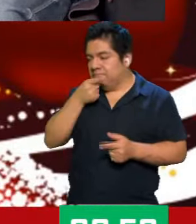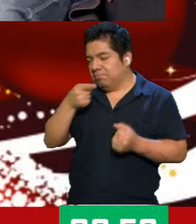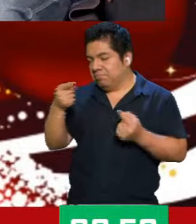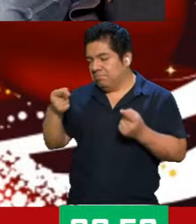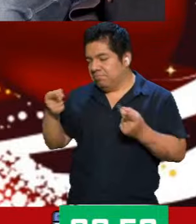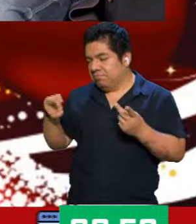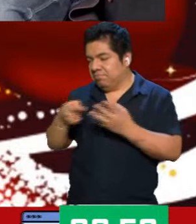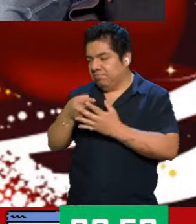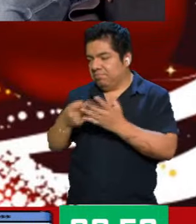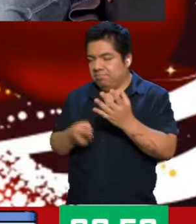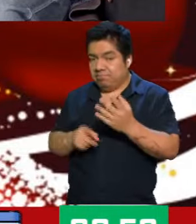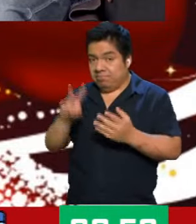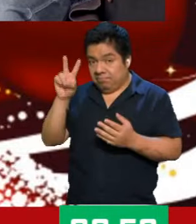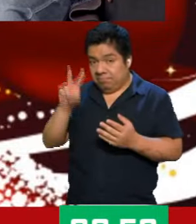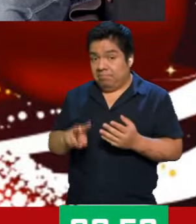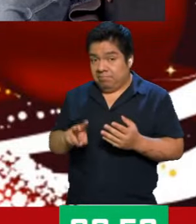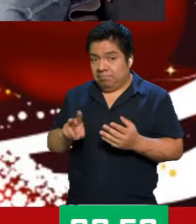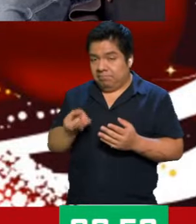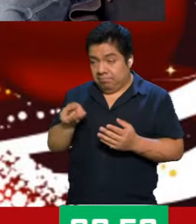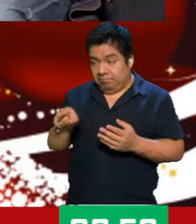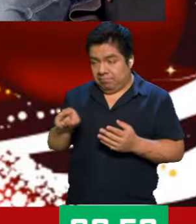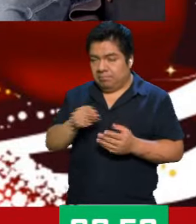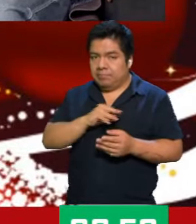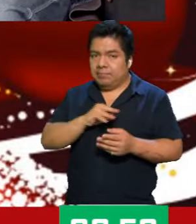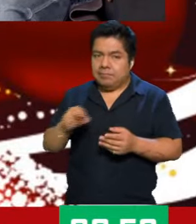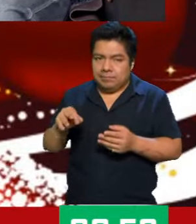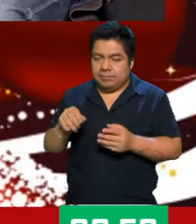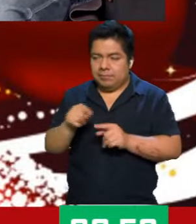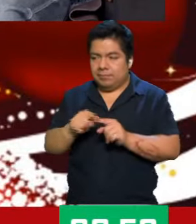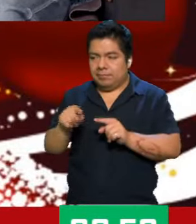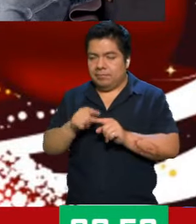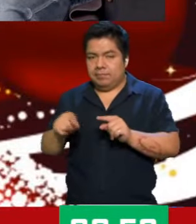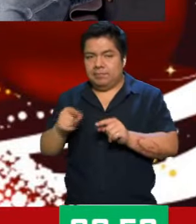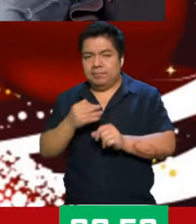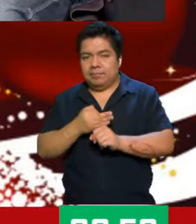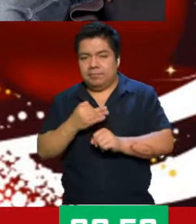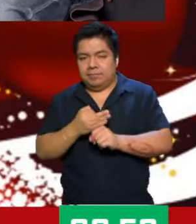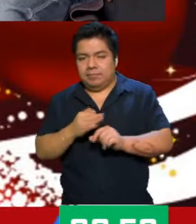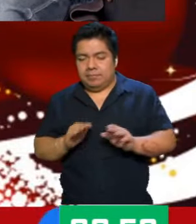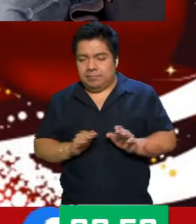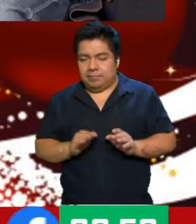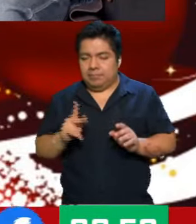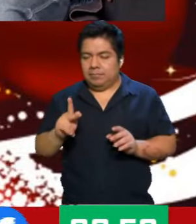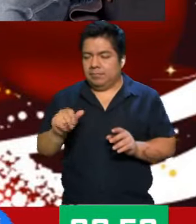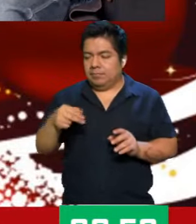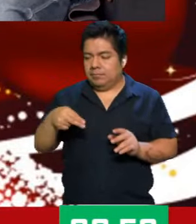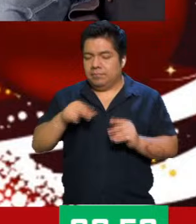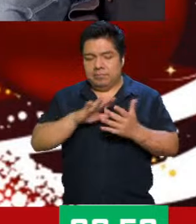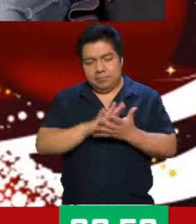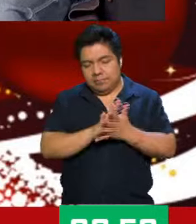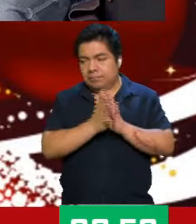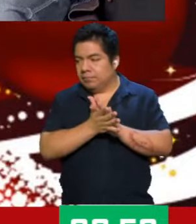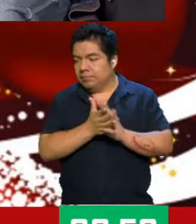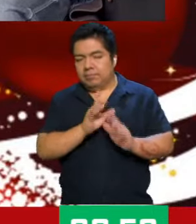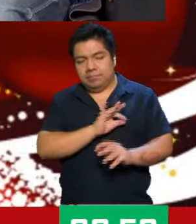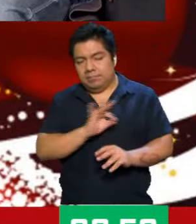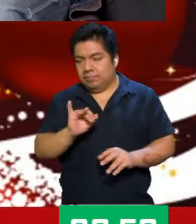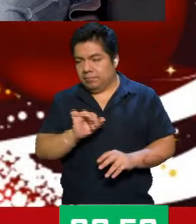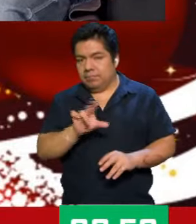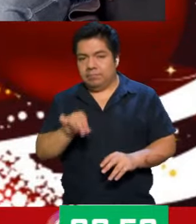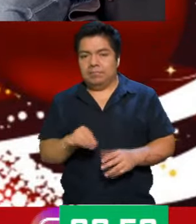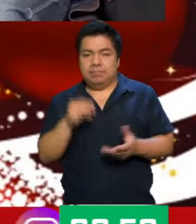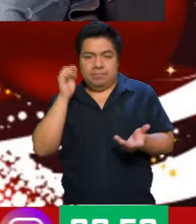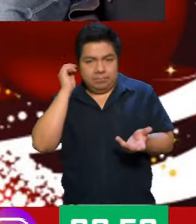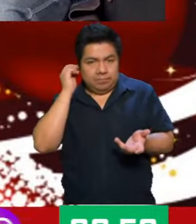son verdaderamente capaces de transformar este modelo de PAN que ellos han gestionado. Y